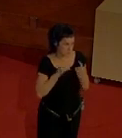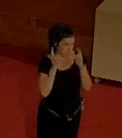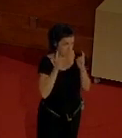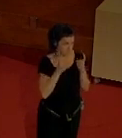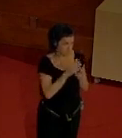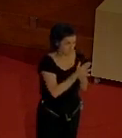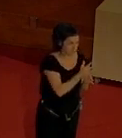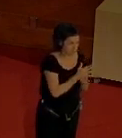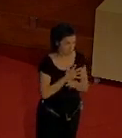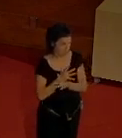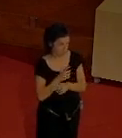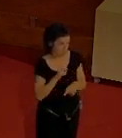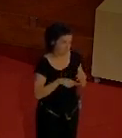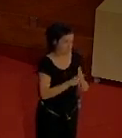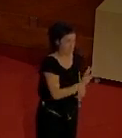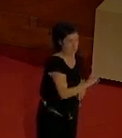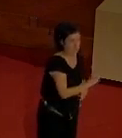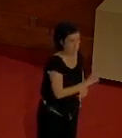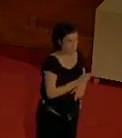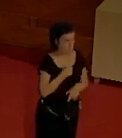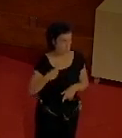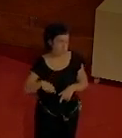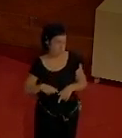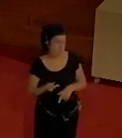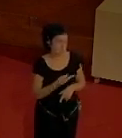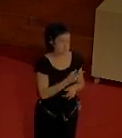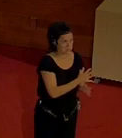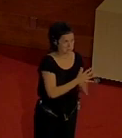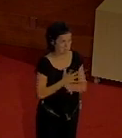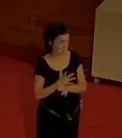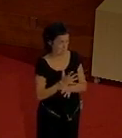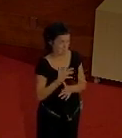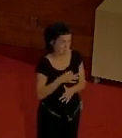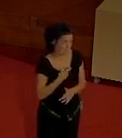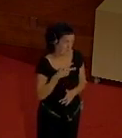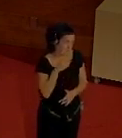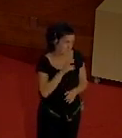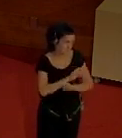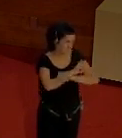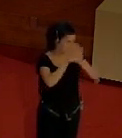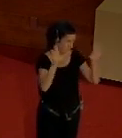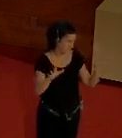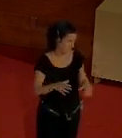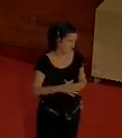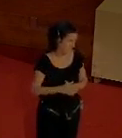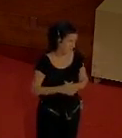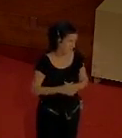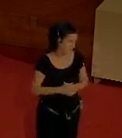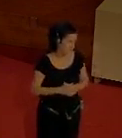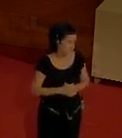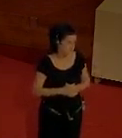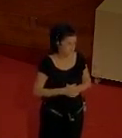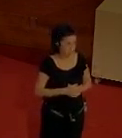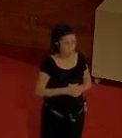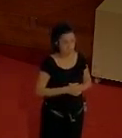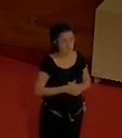pueda sacar a Washington y lo que le pueda sacar a Pekín Pues también es otra obviedad ya veremos En qué medida consiguen manejarse fijémonos por ejemplo